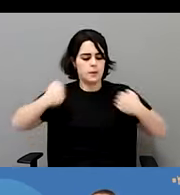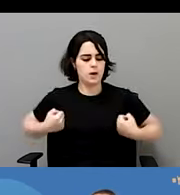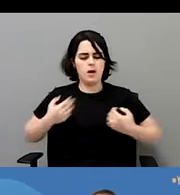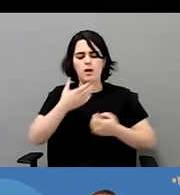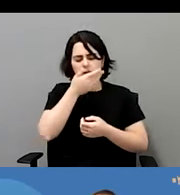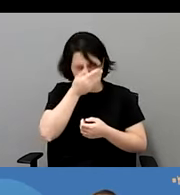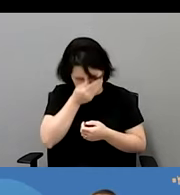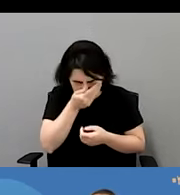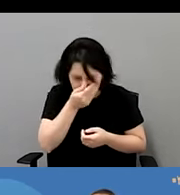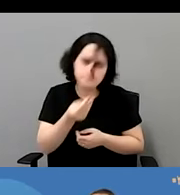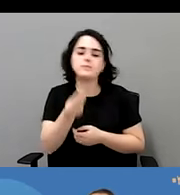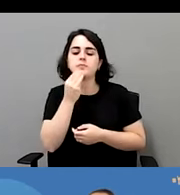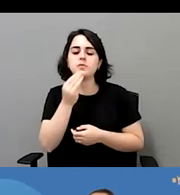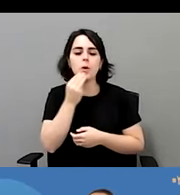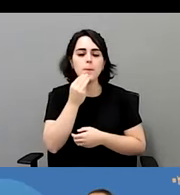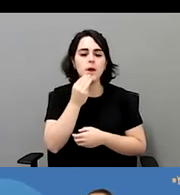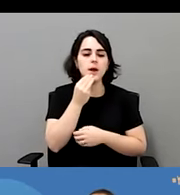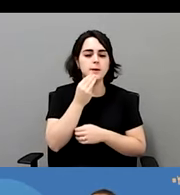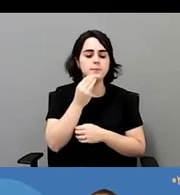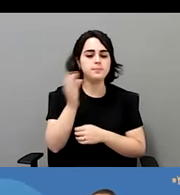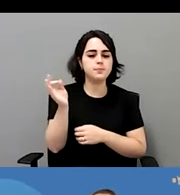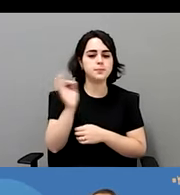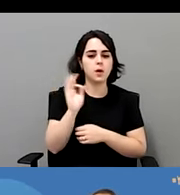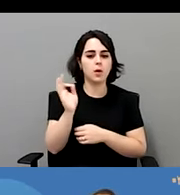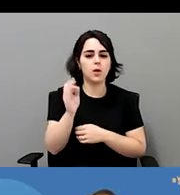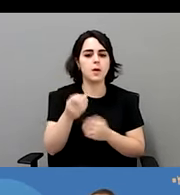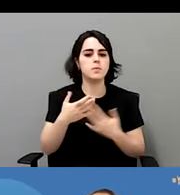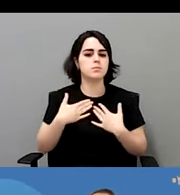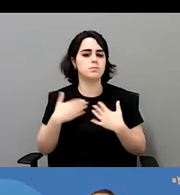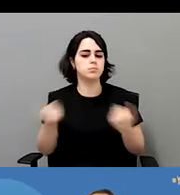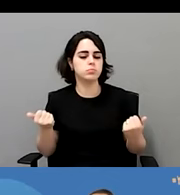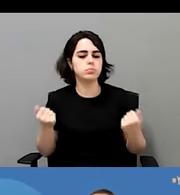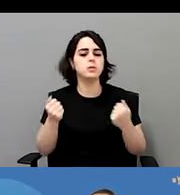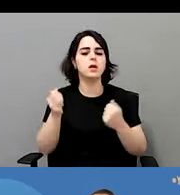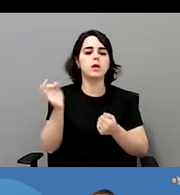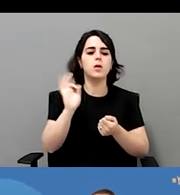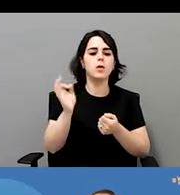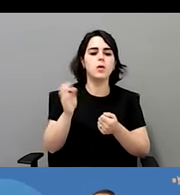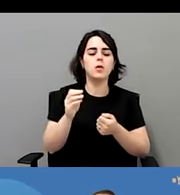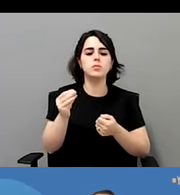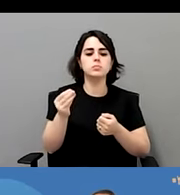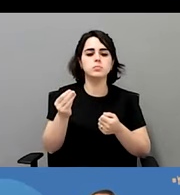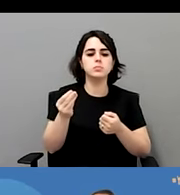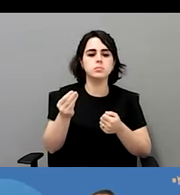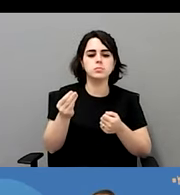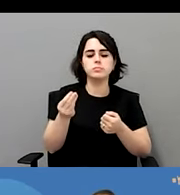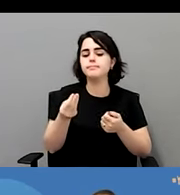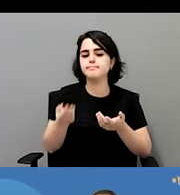comer, así como de aseo personal o cubrir